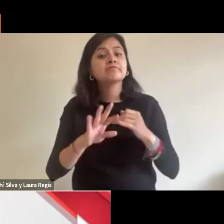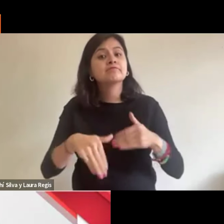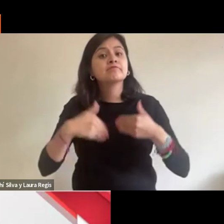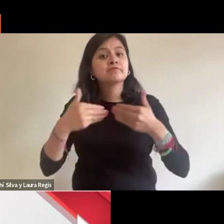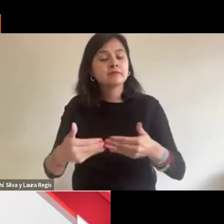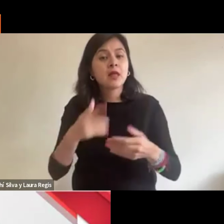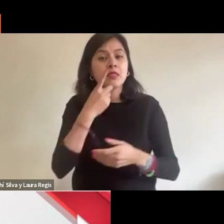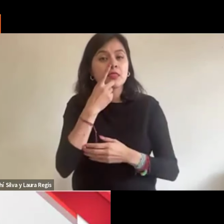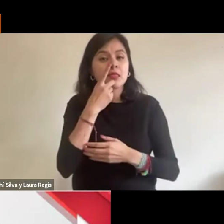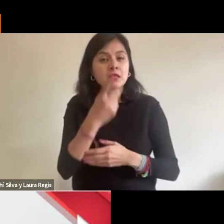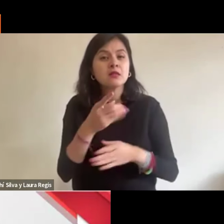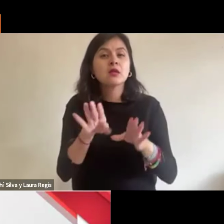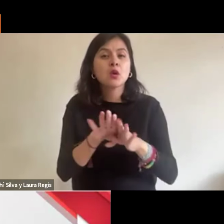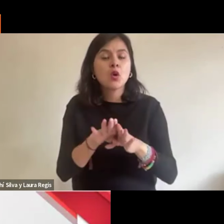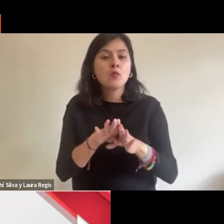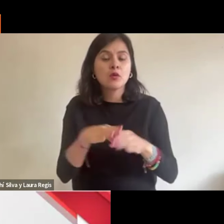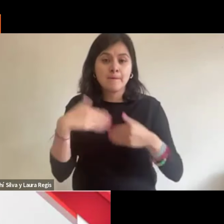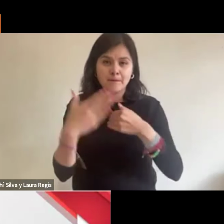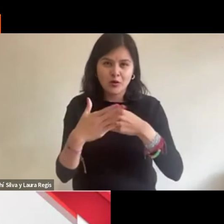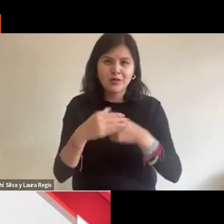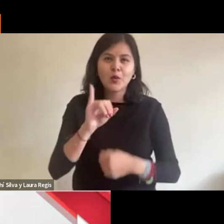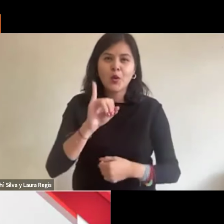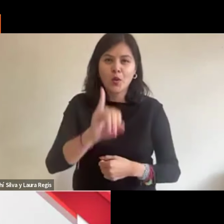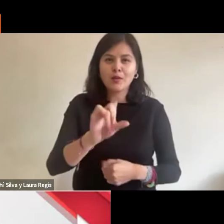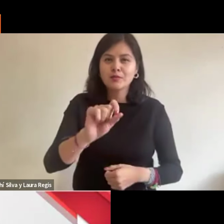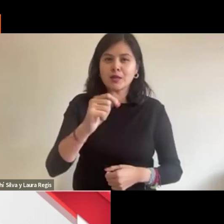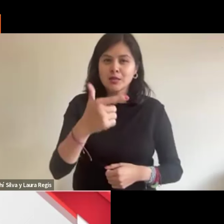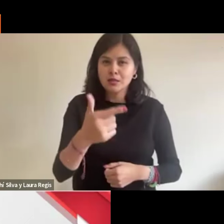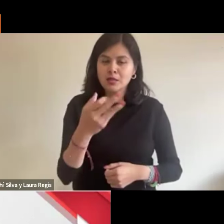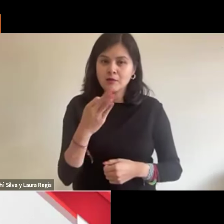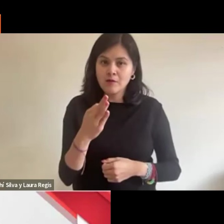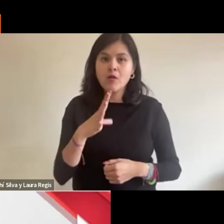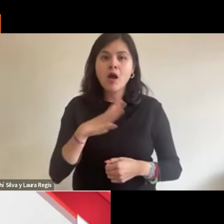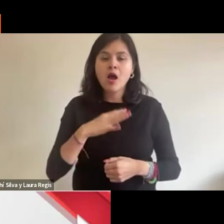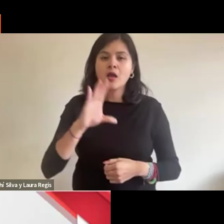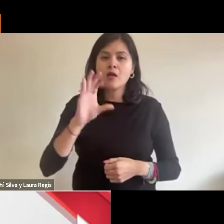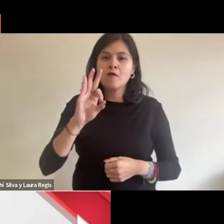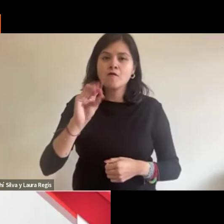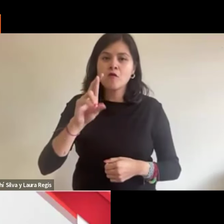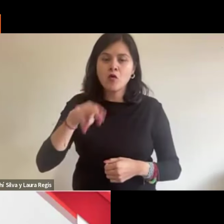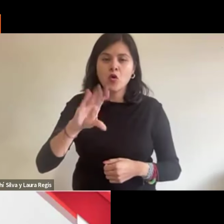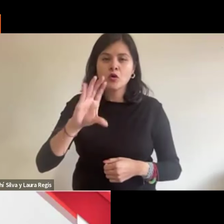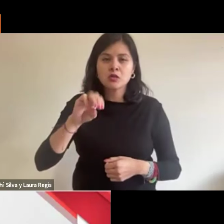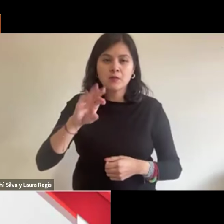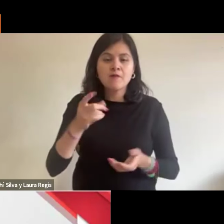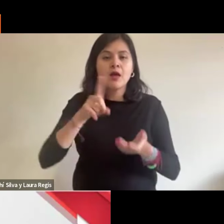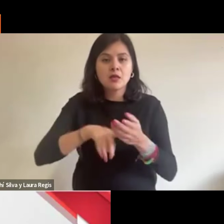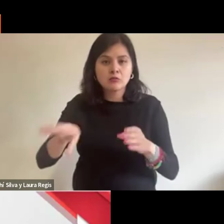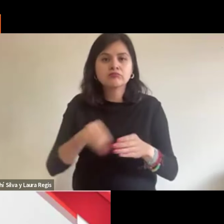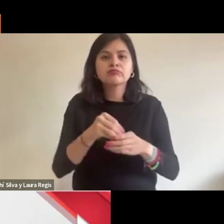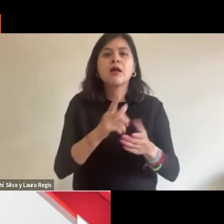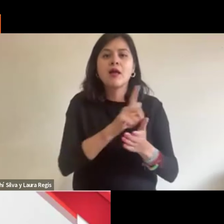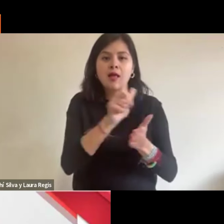es decirles que dentro de 8 días, el 27 de febrero, tendremos el foro SMFI, que es sobre actualización legal y